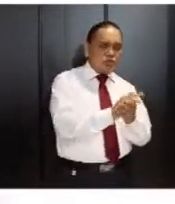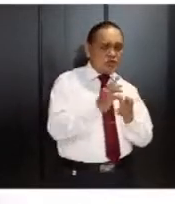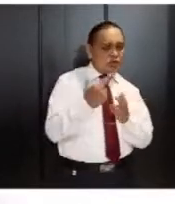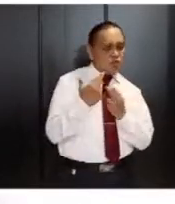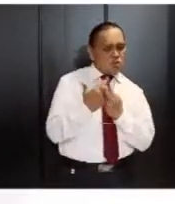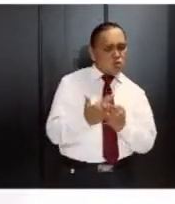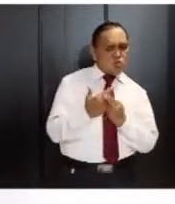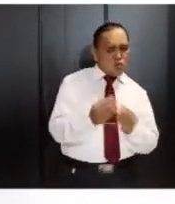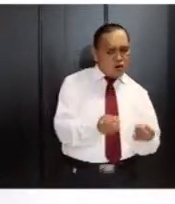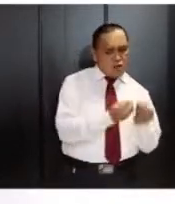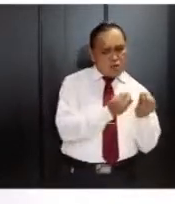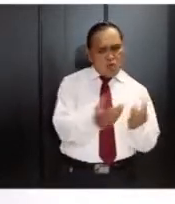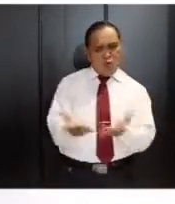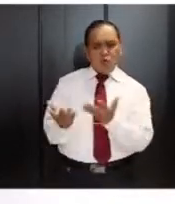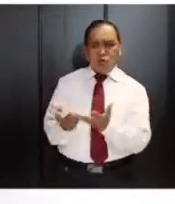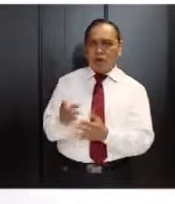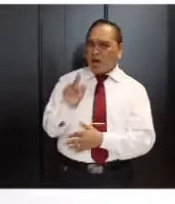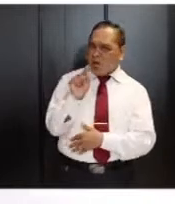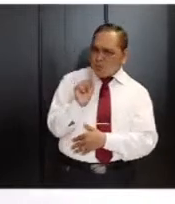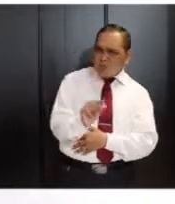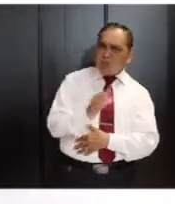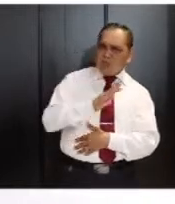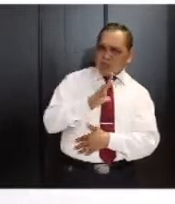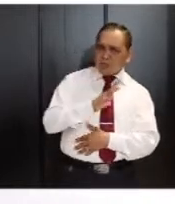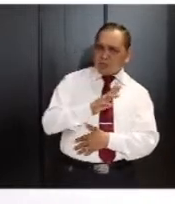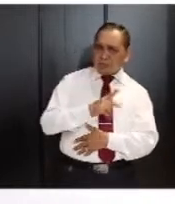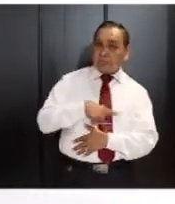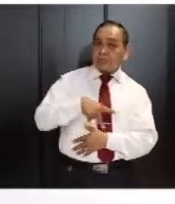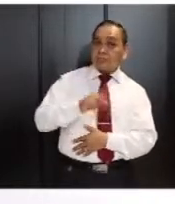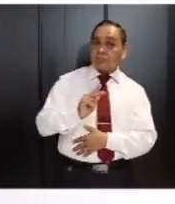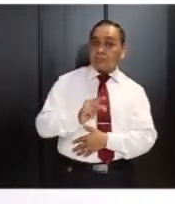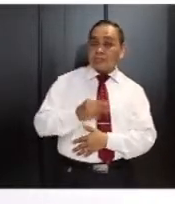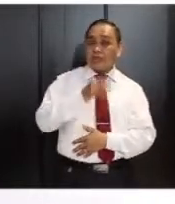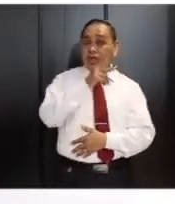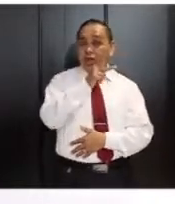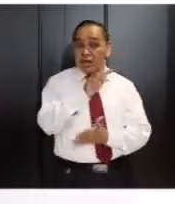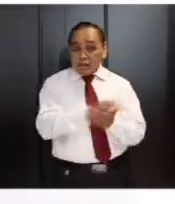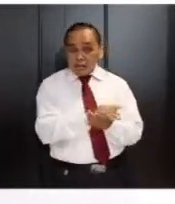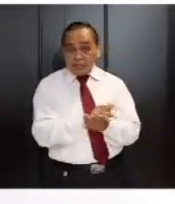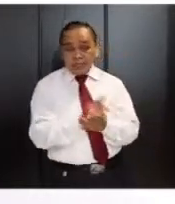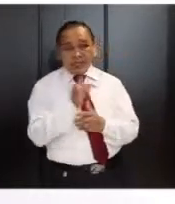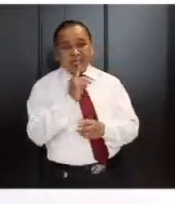pocos. Un hombre al que no entiendo cómo se han atrevido a calumniar.